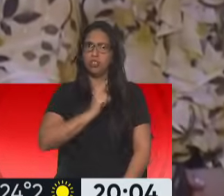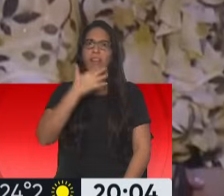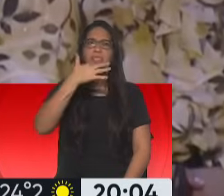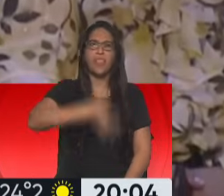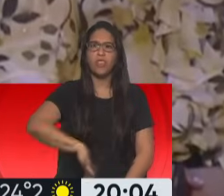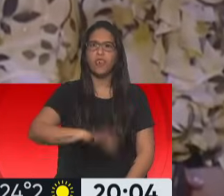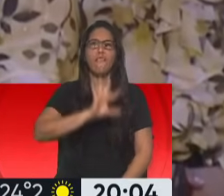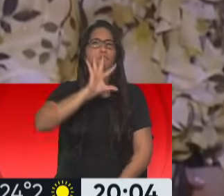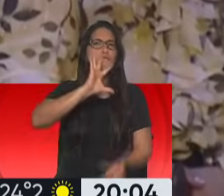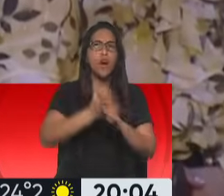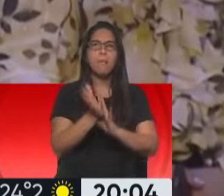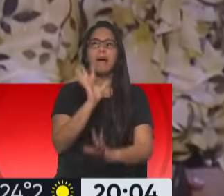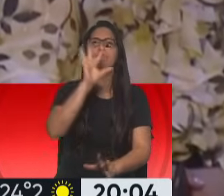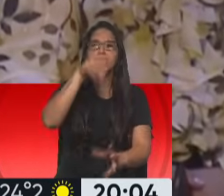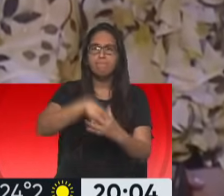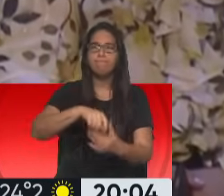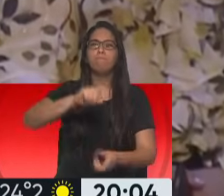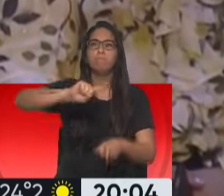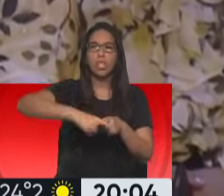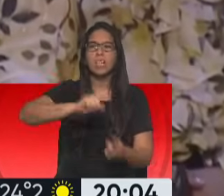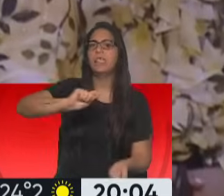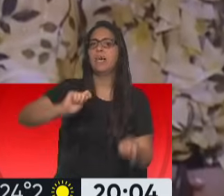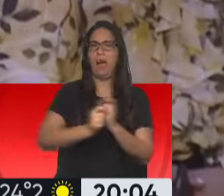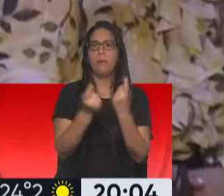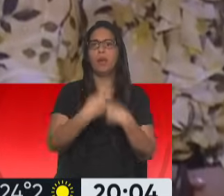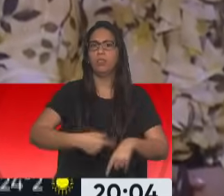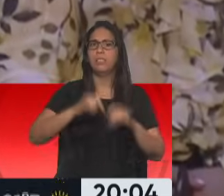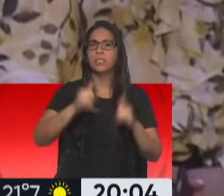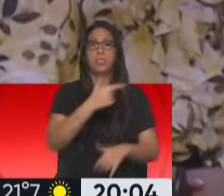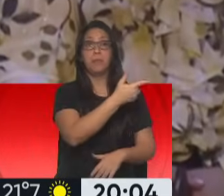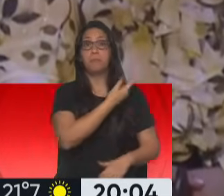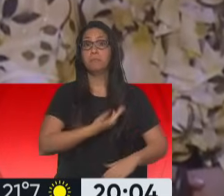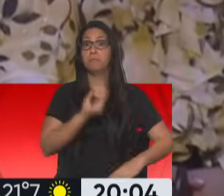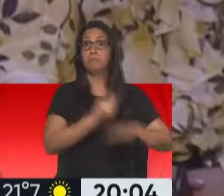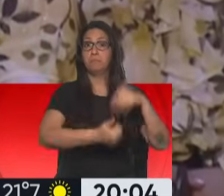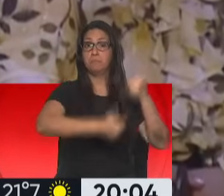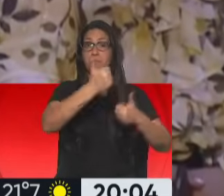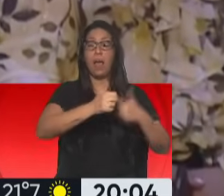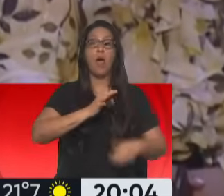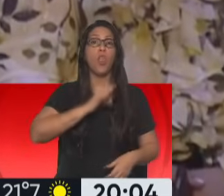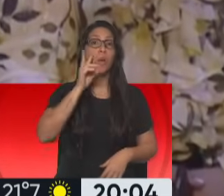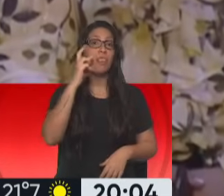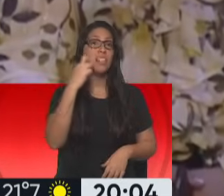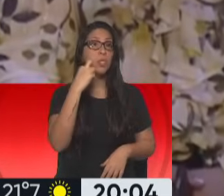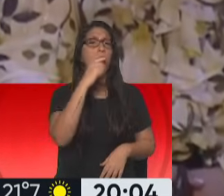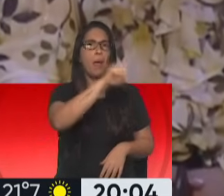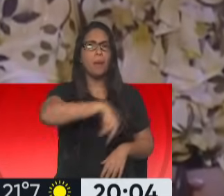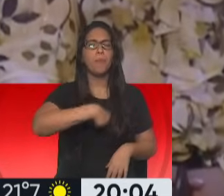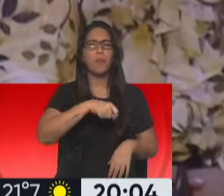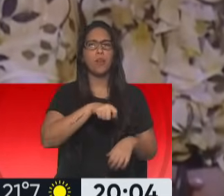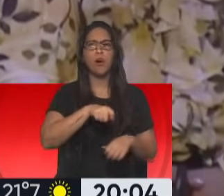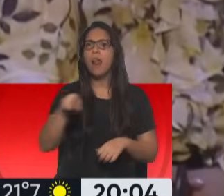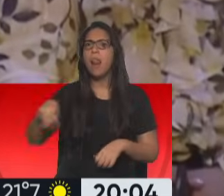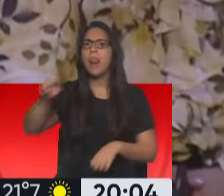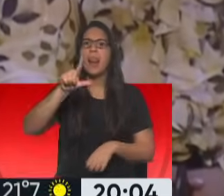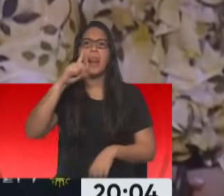es metiéndose en política. Y su candidatura presidencial de 2019 sirvió de inspiración a muchos